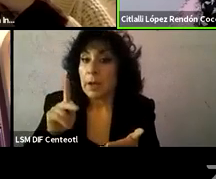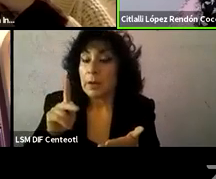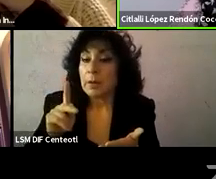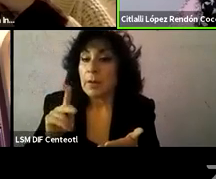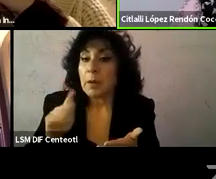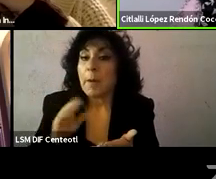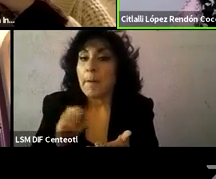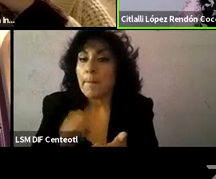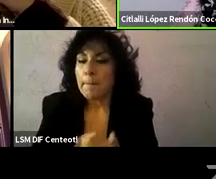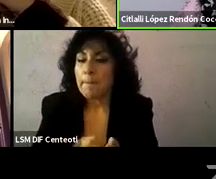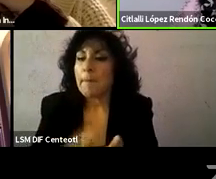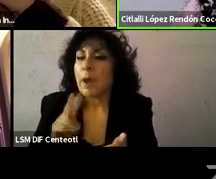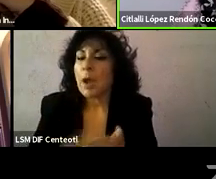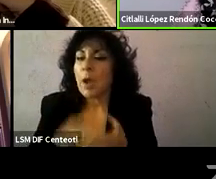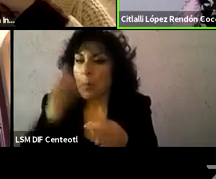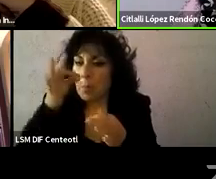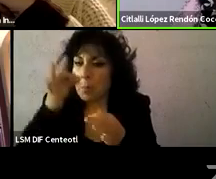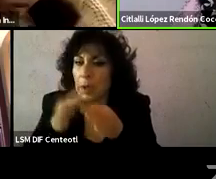contenidos.